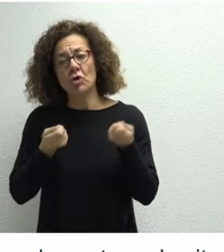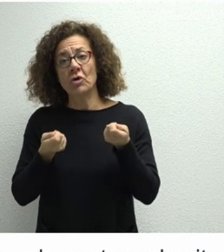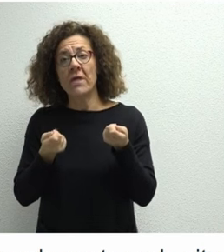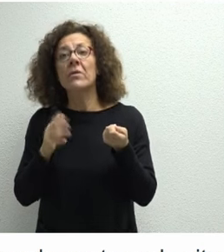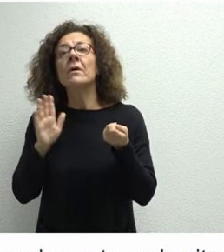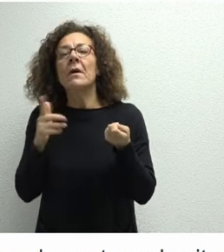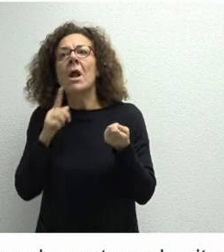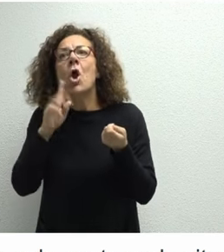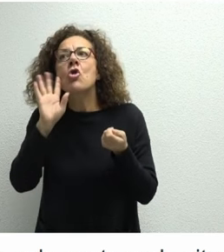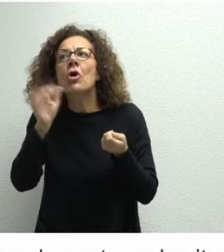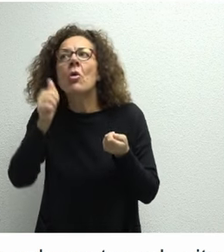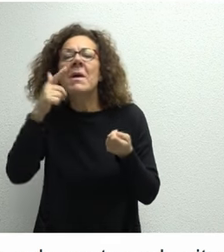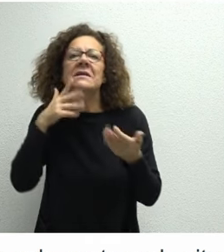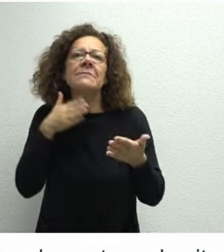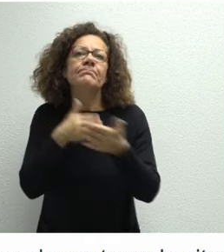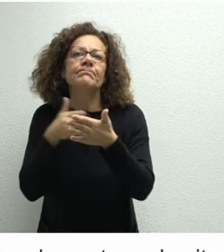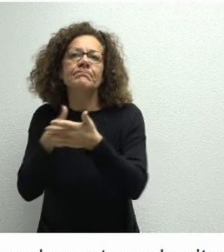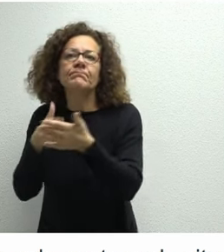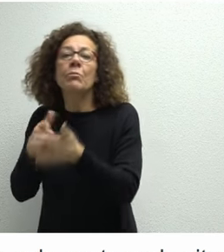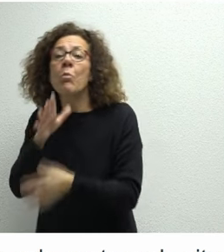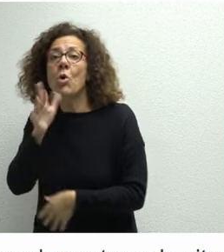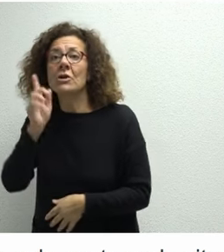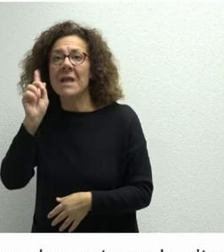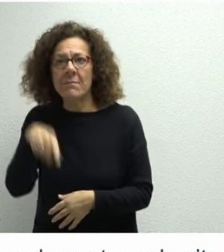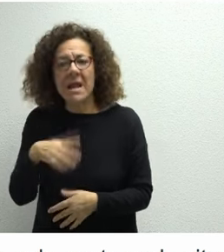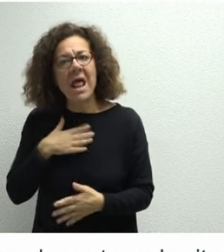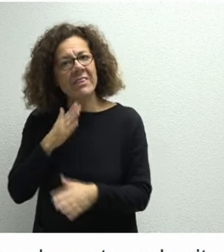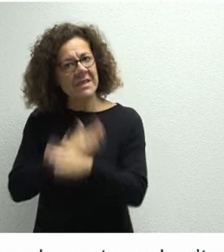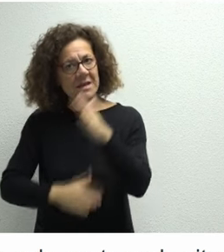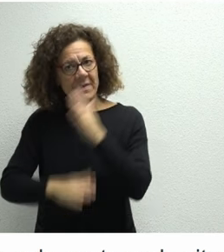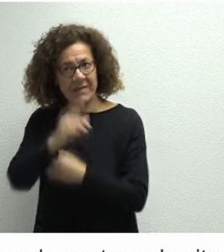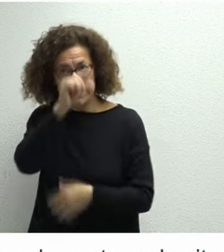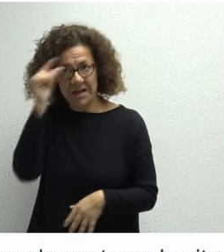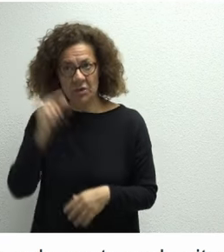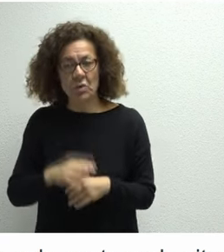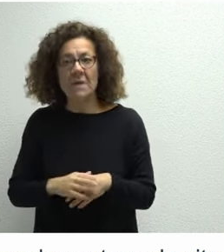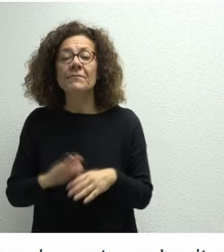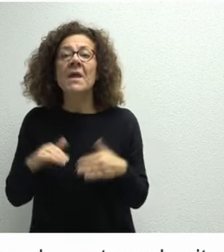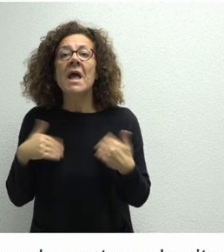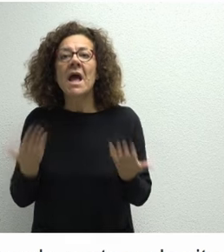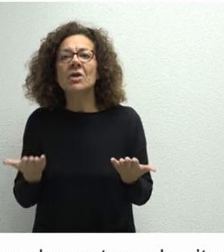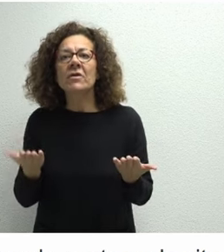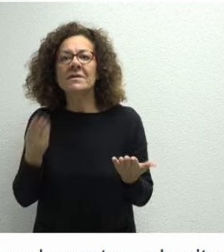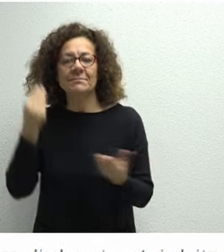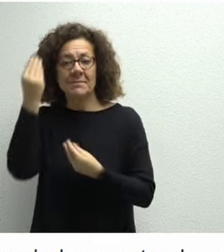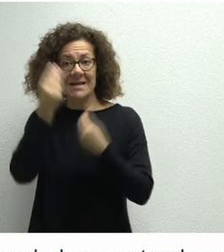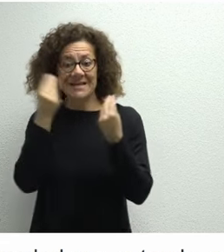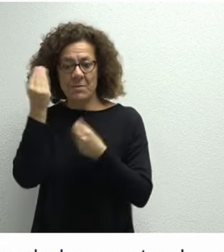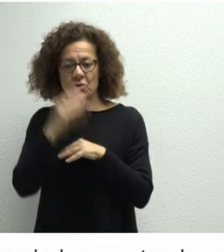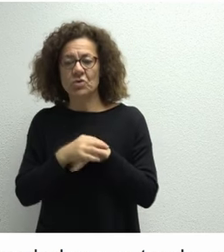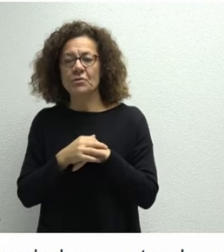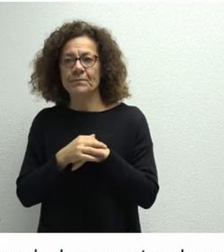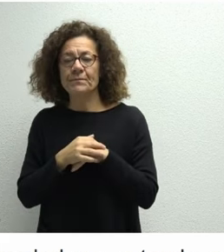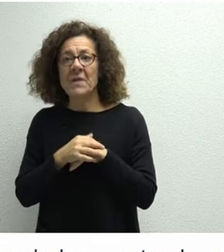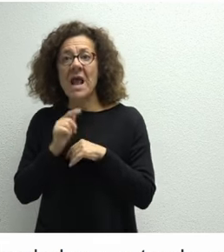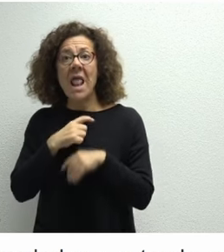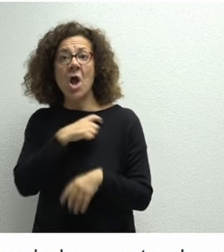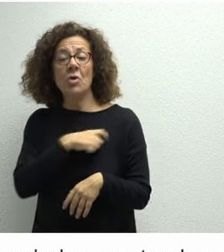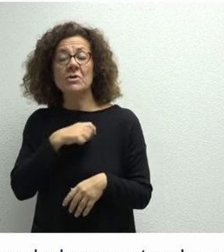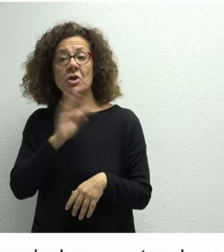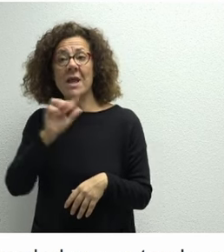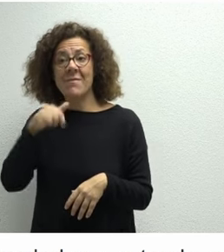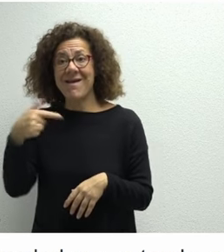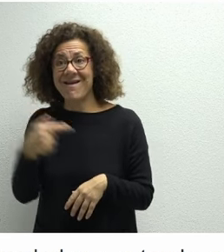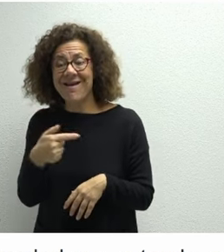limitaciones que tenía no a raíz de también de la discapacidad intelectual entonces planteamos que desde la comisión de tmg